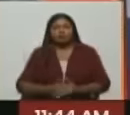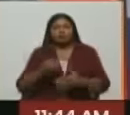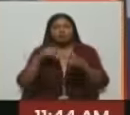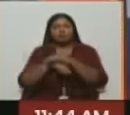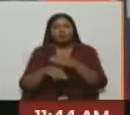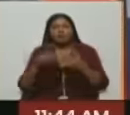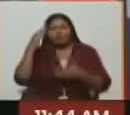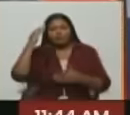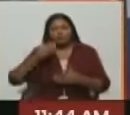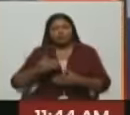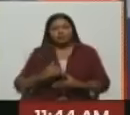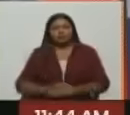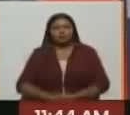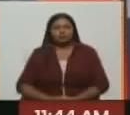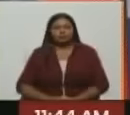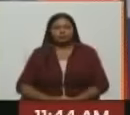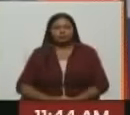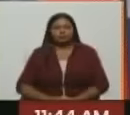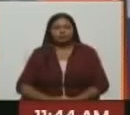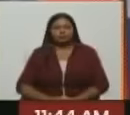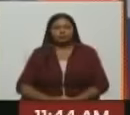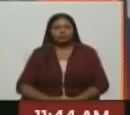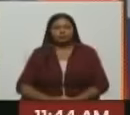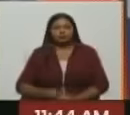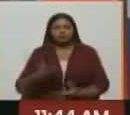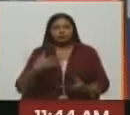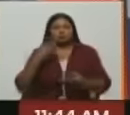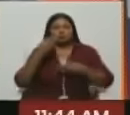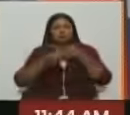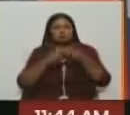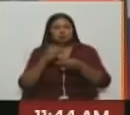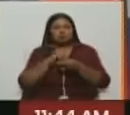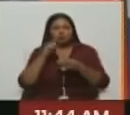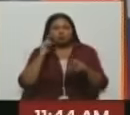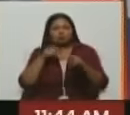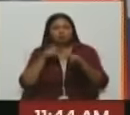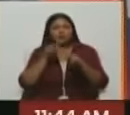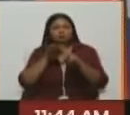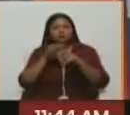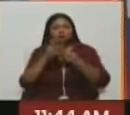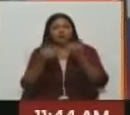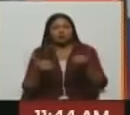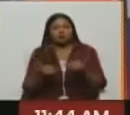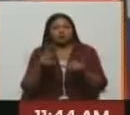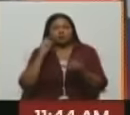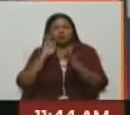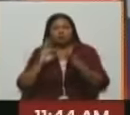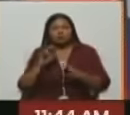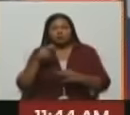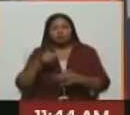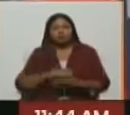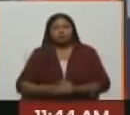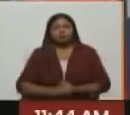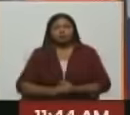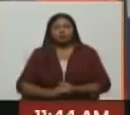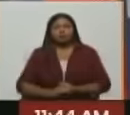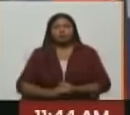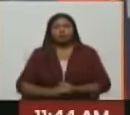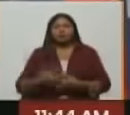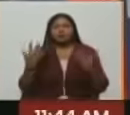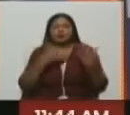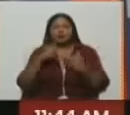militar extranjera que tuvo sus momentos brutales durante los embriones de guerra civil del